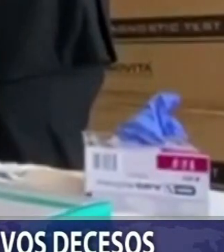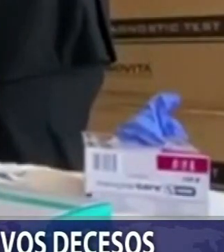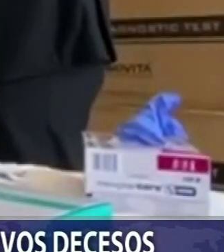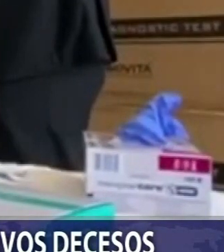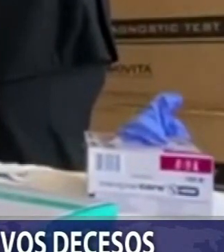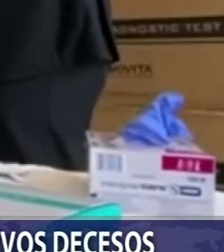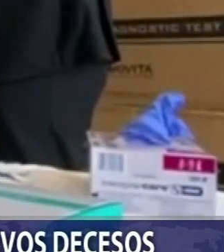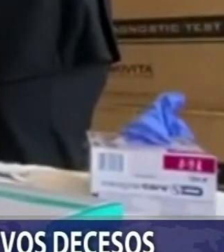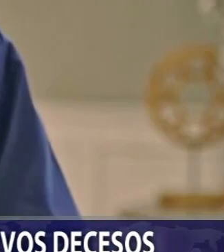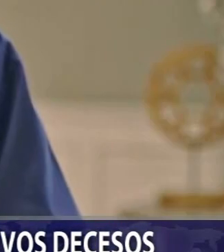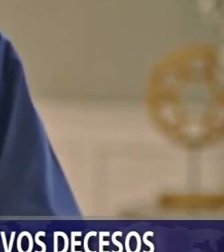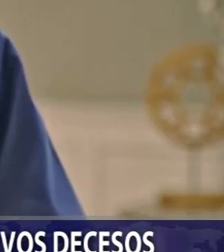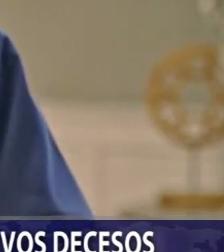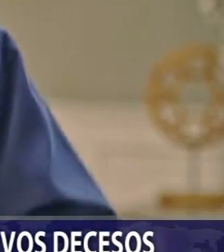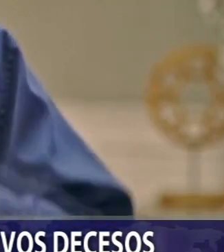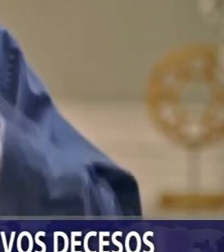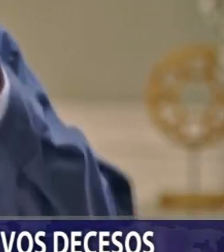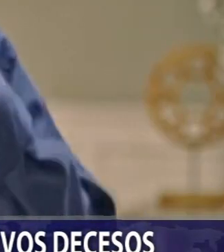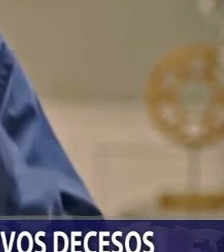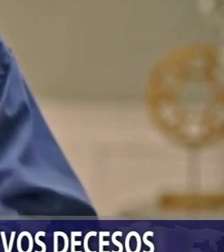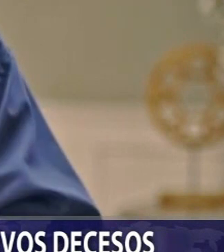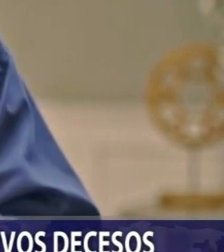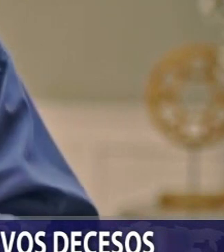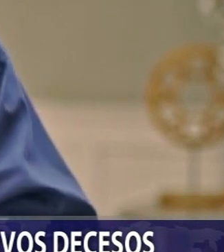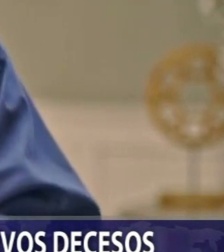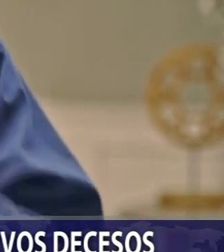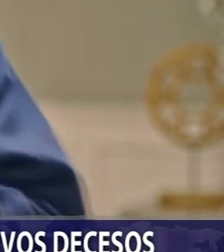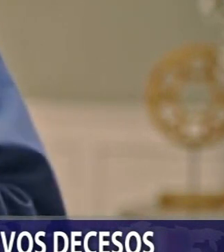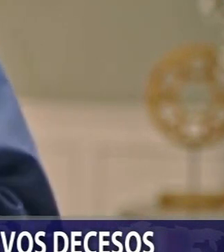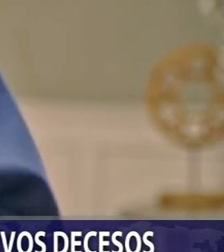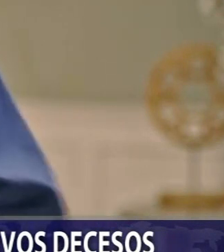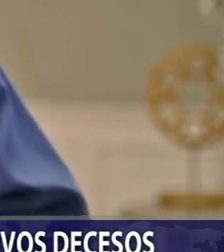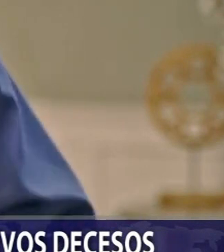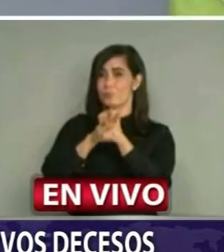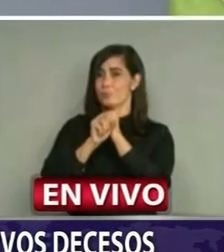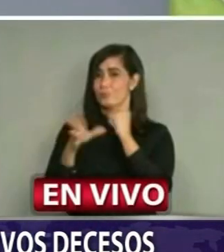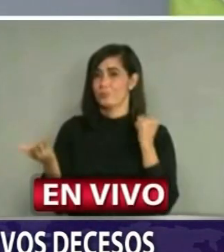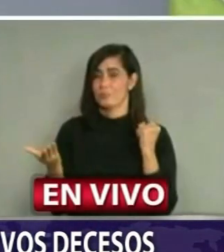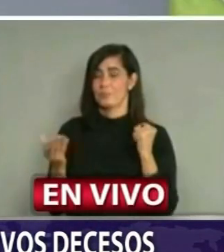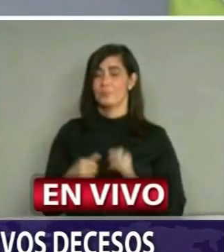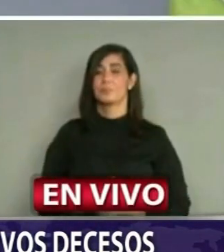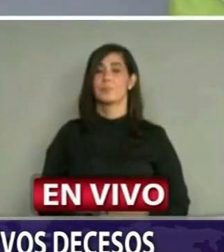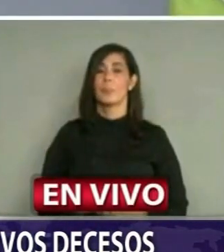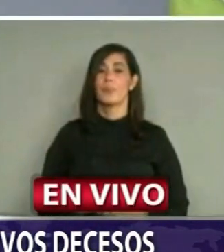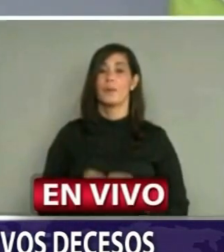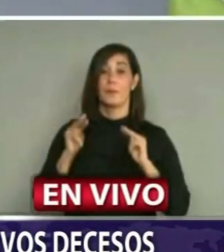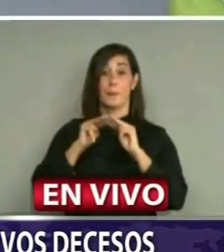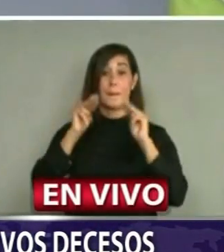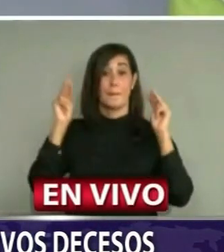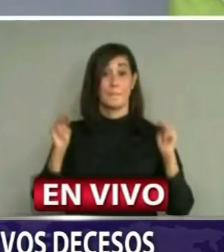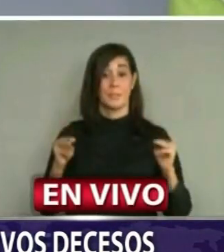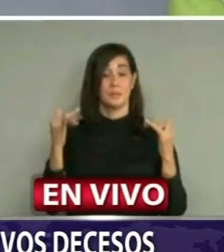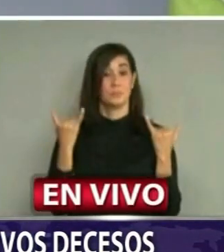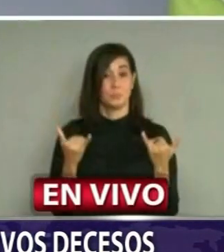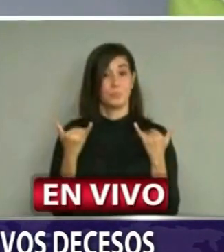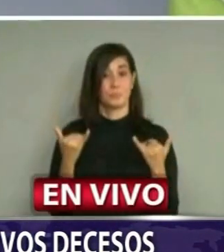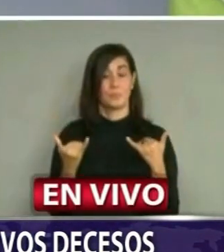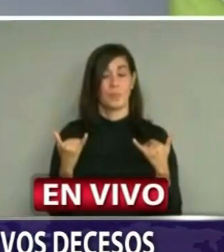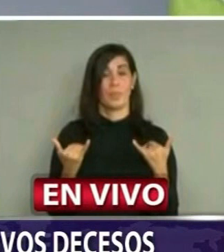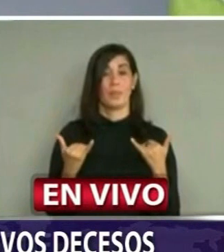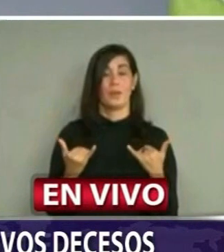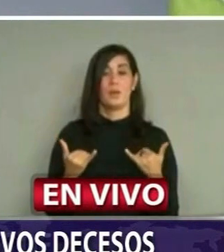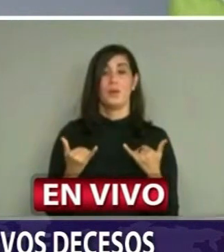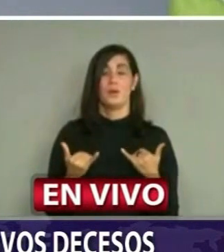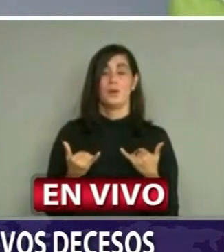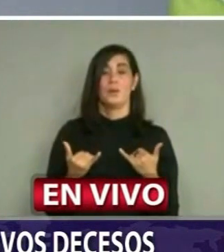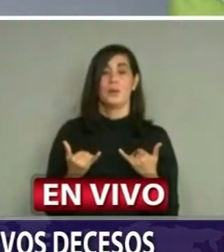de un novedoso sistema diagnóstico y las donaciones realizadas. El ministerio en este momento